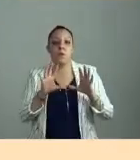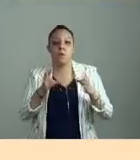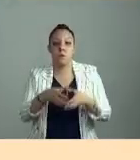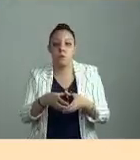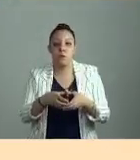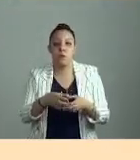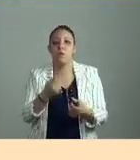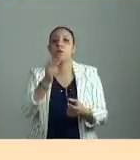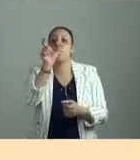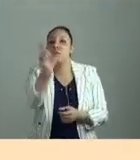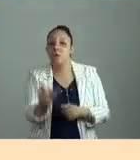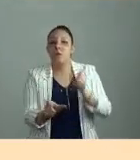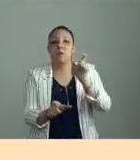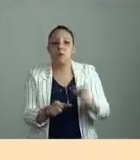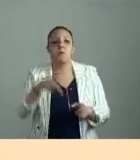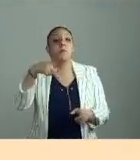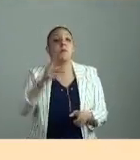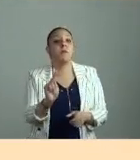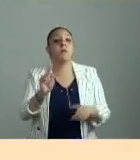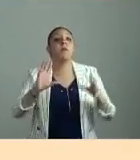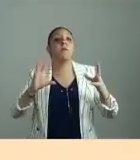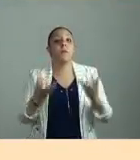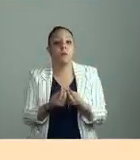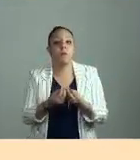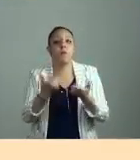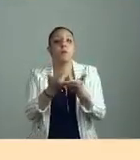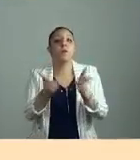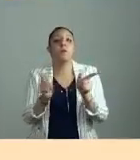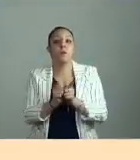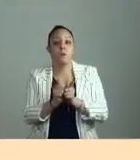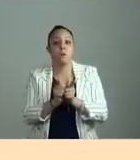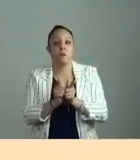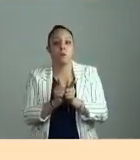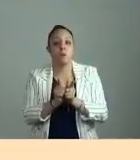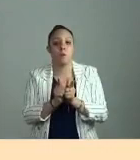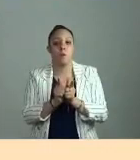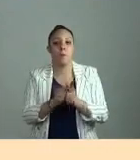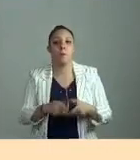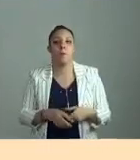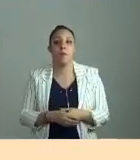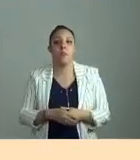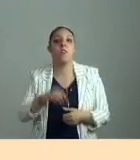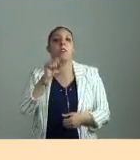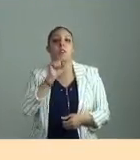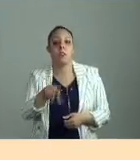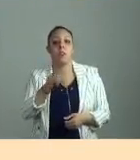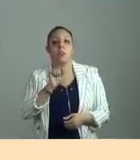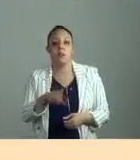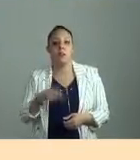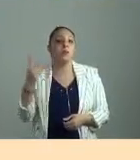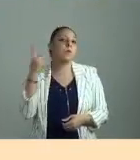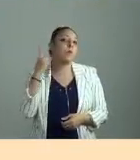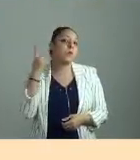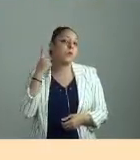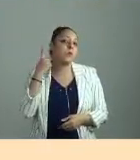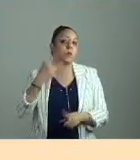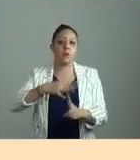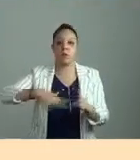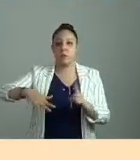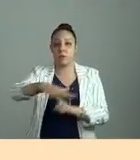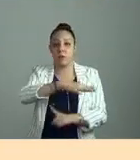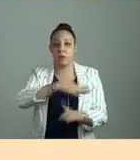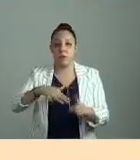parar las cosas más fundamentales y también comprender políticamente el quehacer